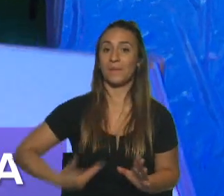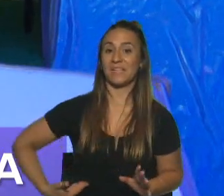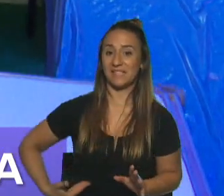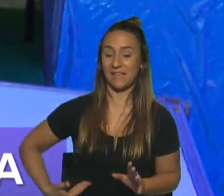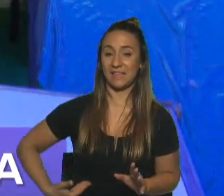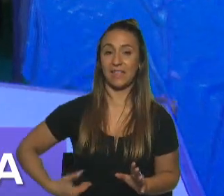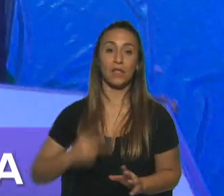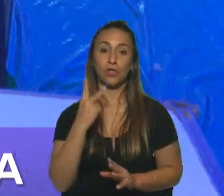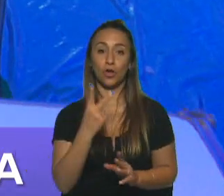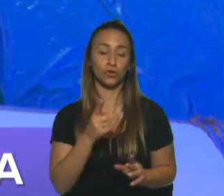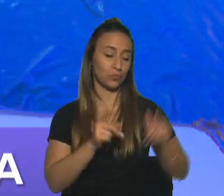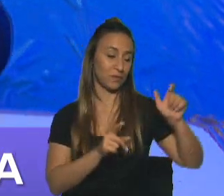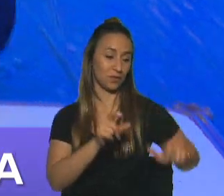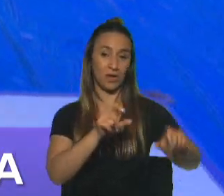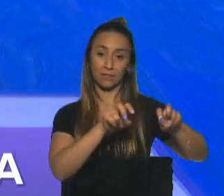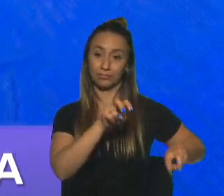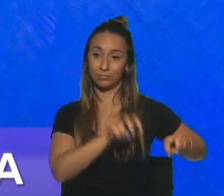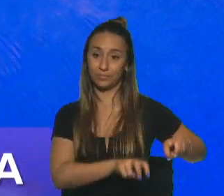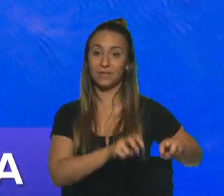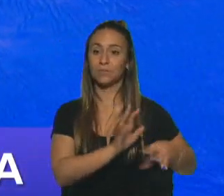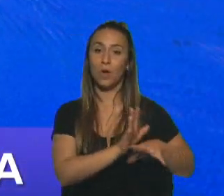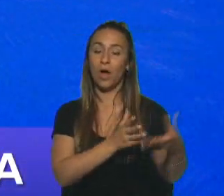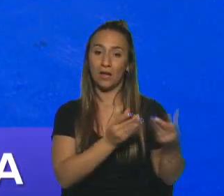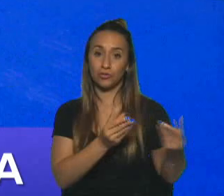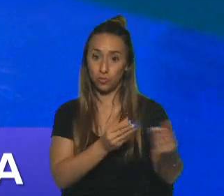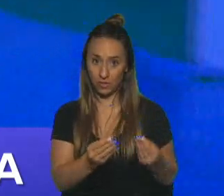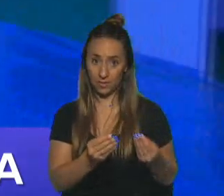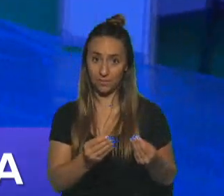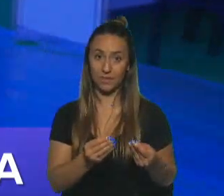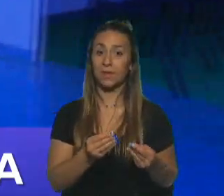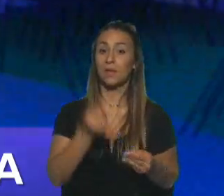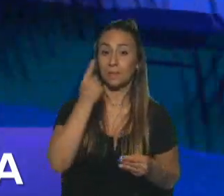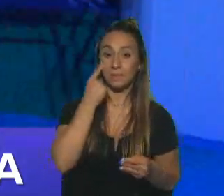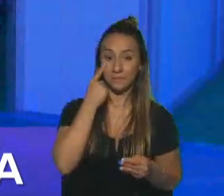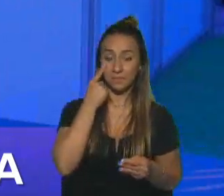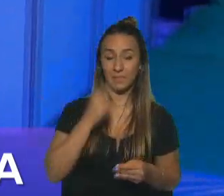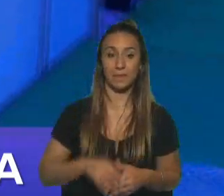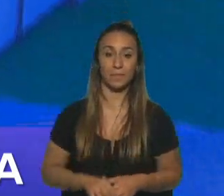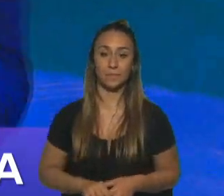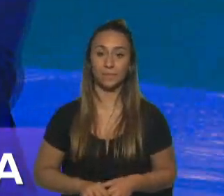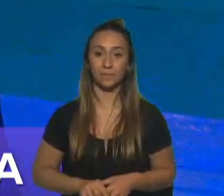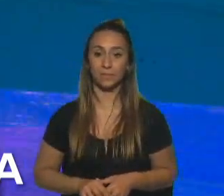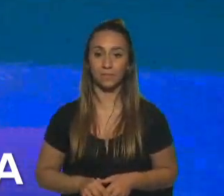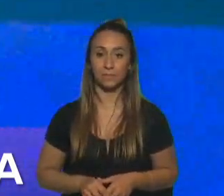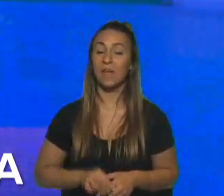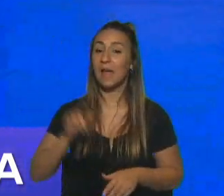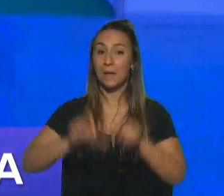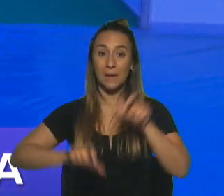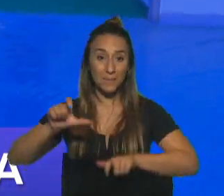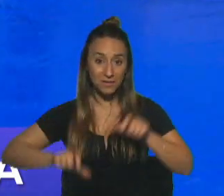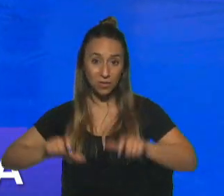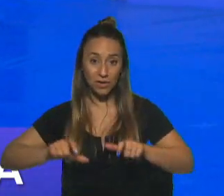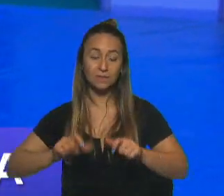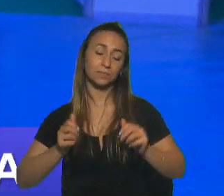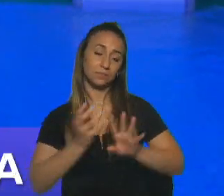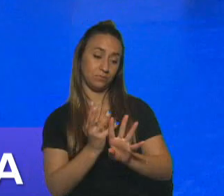y los dos colaboradores. Rápidamente doy vuelta y me voy al momento donde espera la gente para emitir su